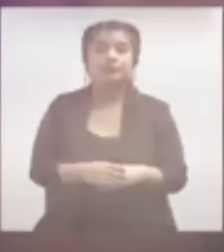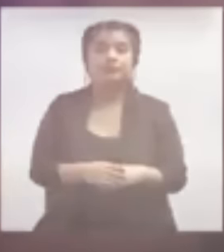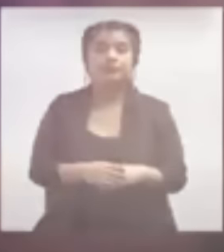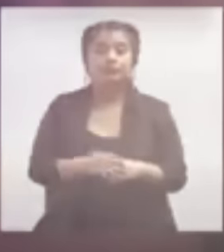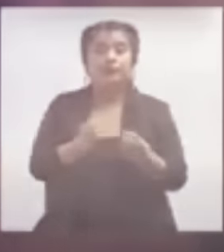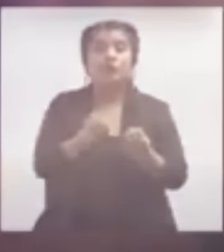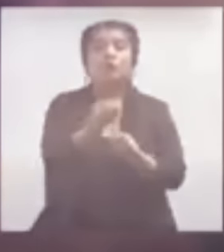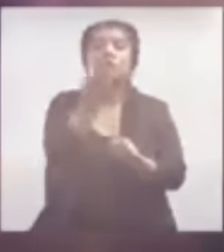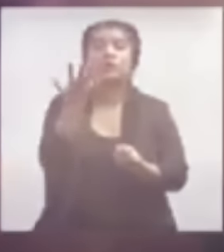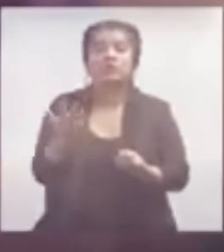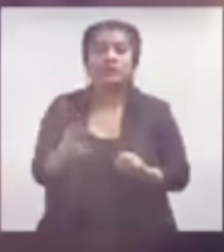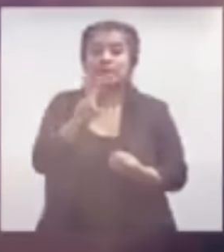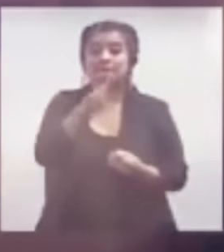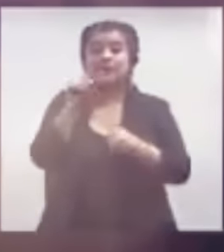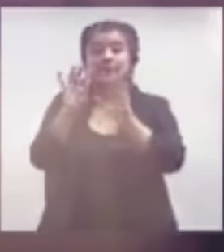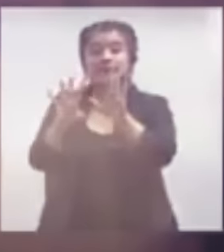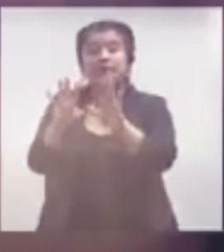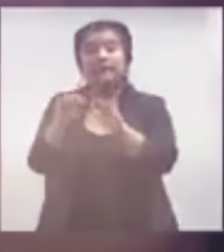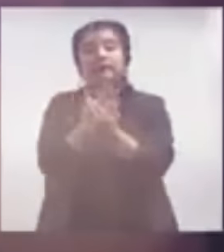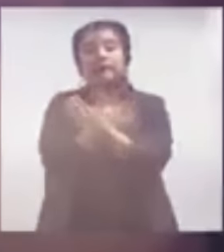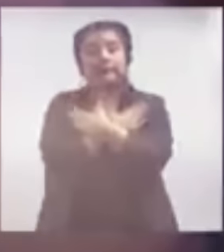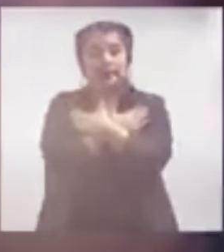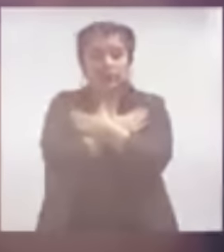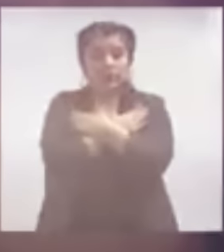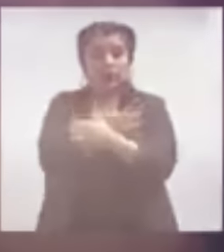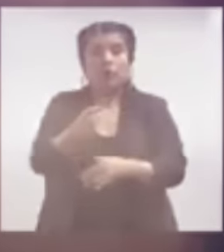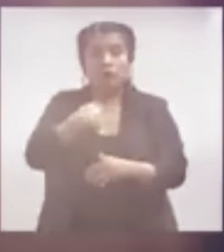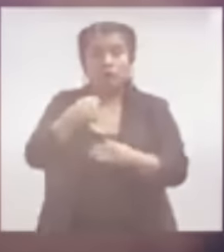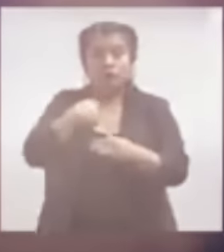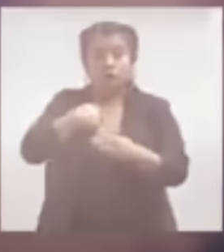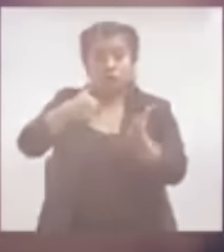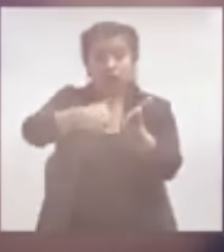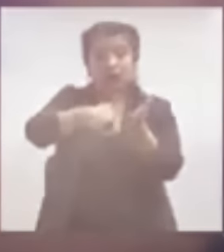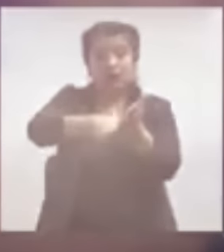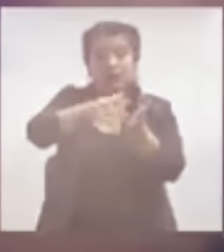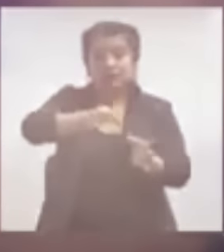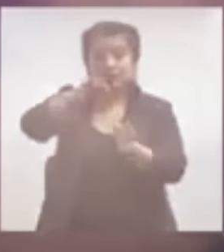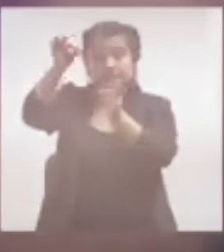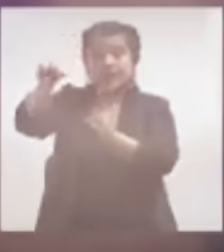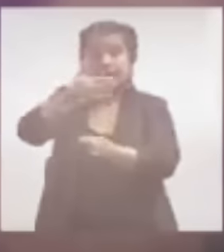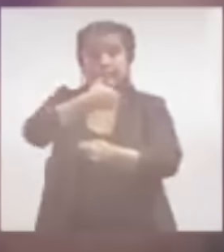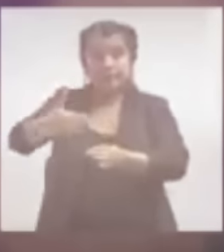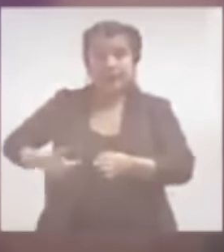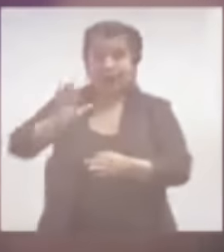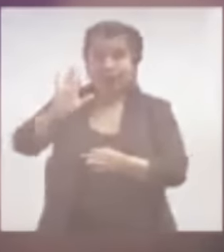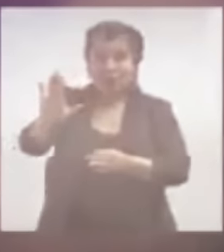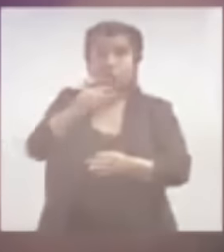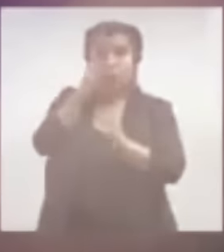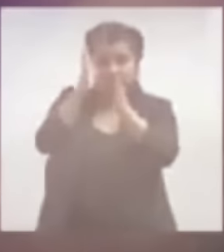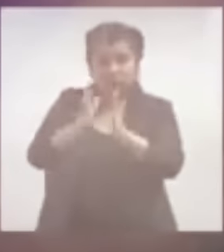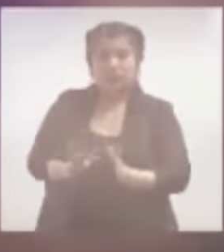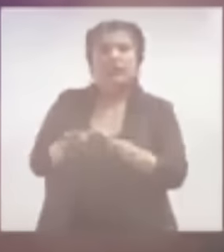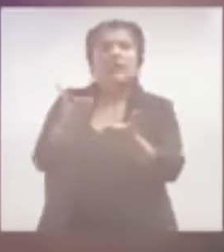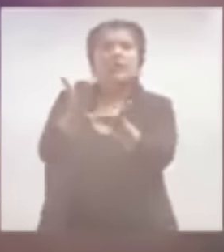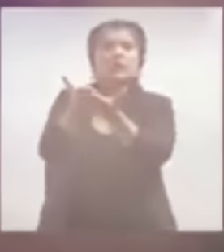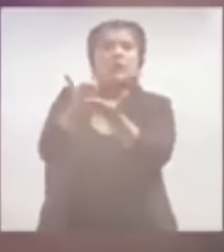fecha 29 de mayo, yo le envié una carta a la presidencia, a su persona,